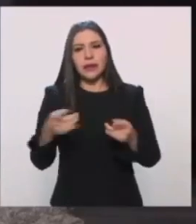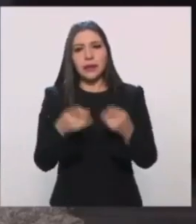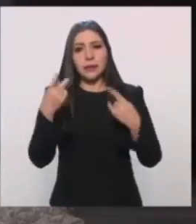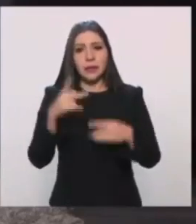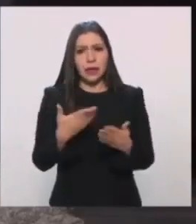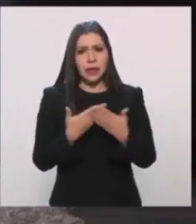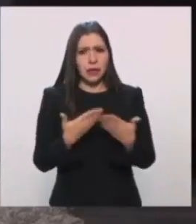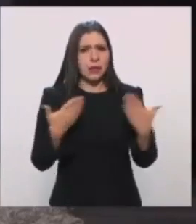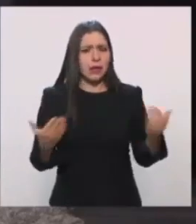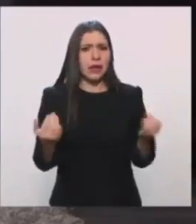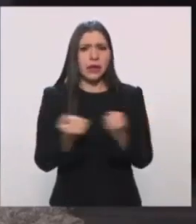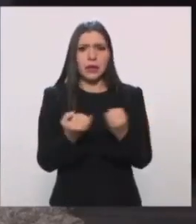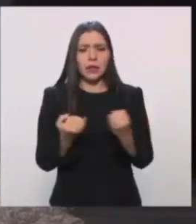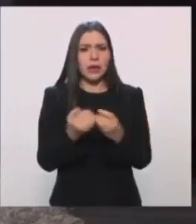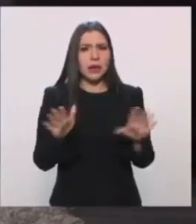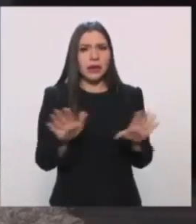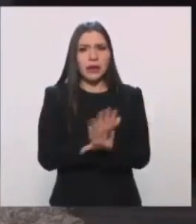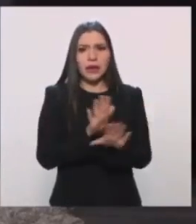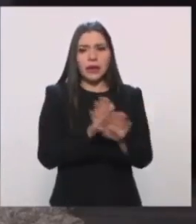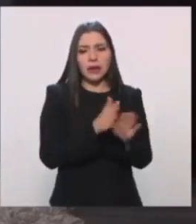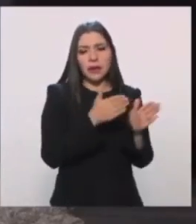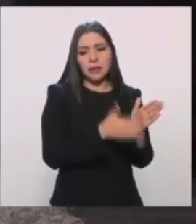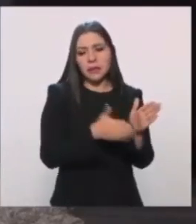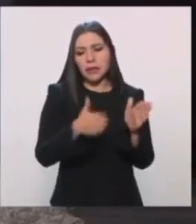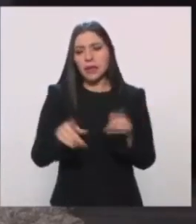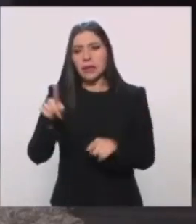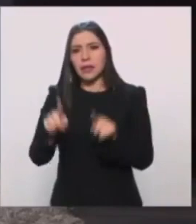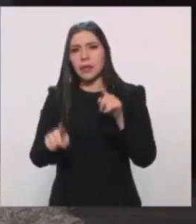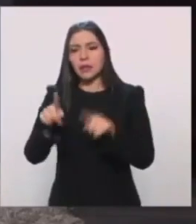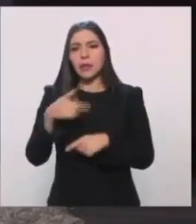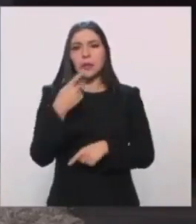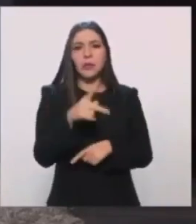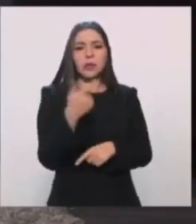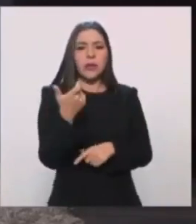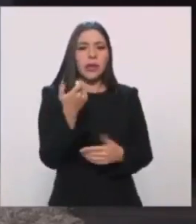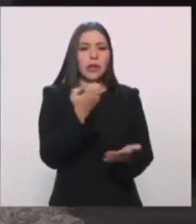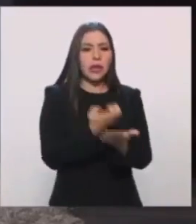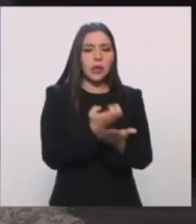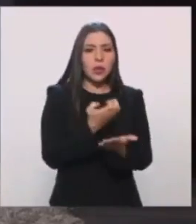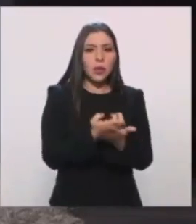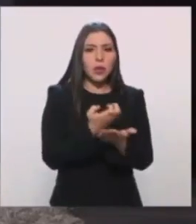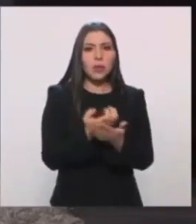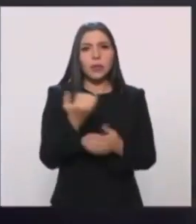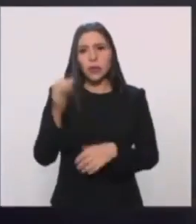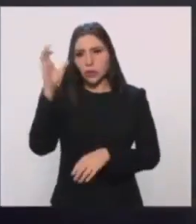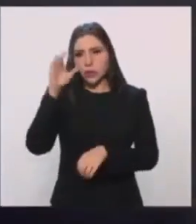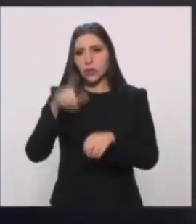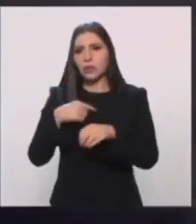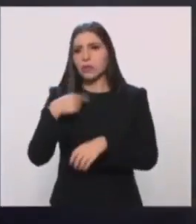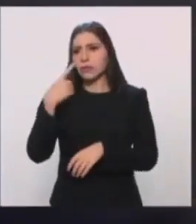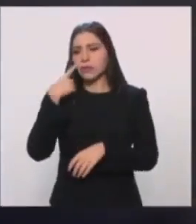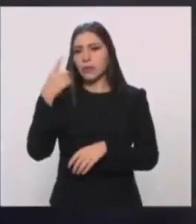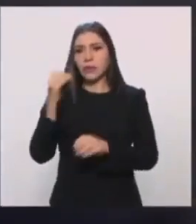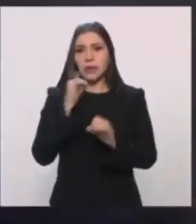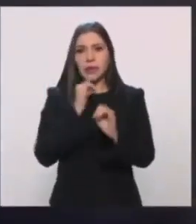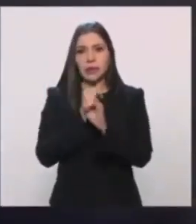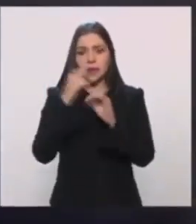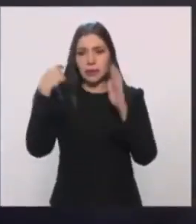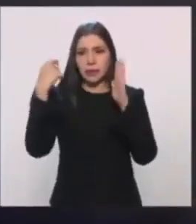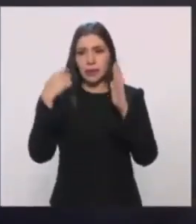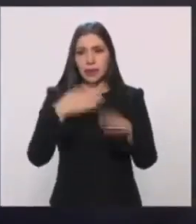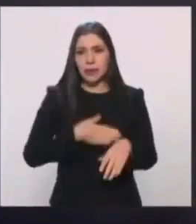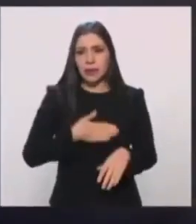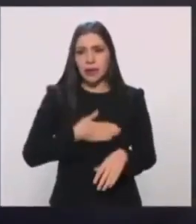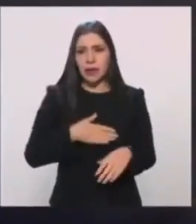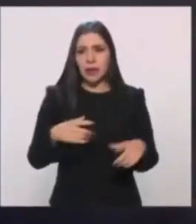actualmente también esto cambia de acuerdo a cada cultura y a tu capacidad económica. Yo he visto videos en internet de baños en el otro lado del mundo que incluso la